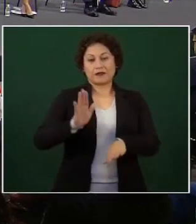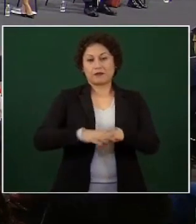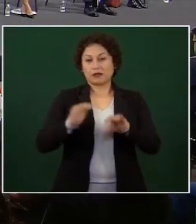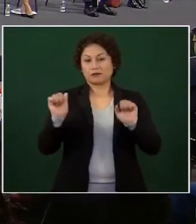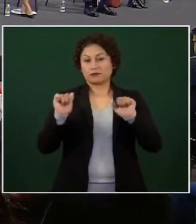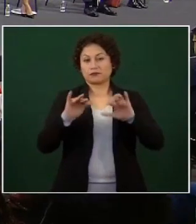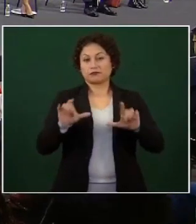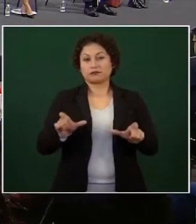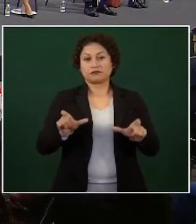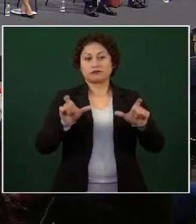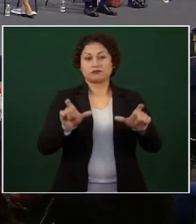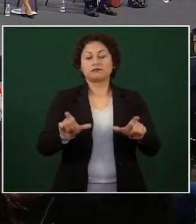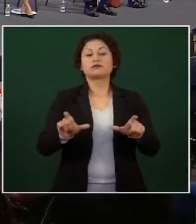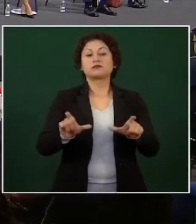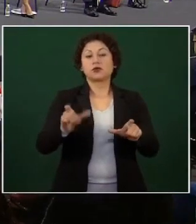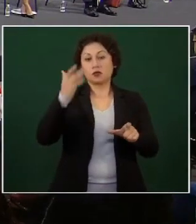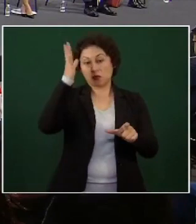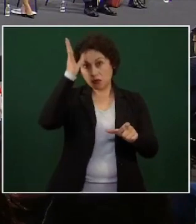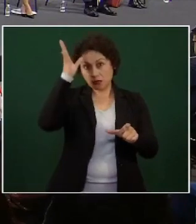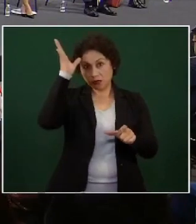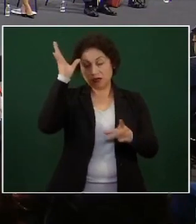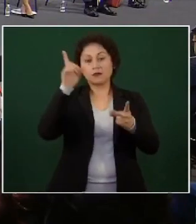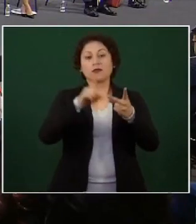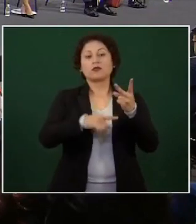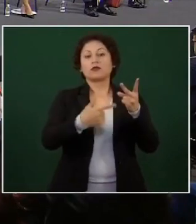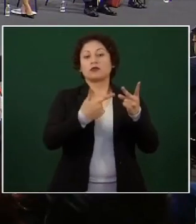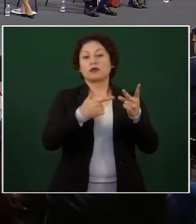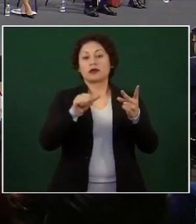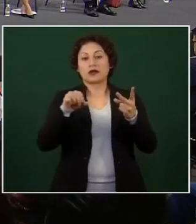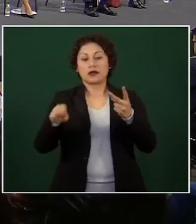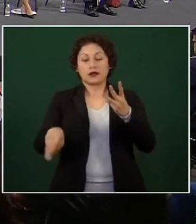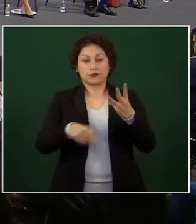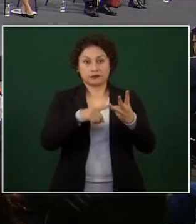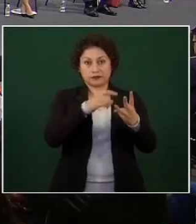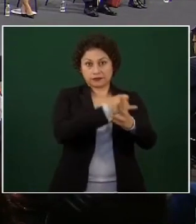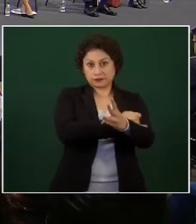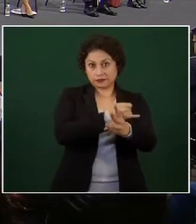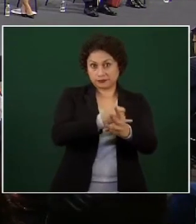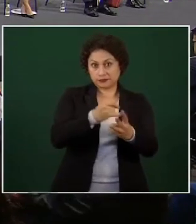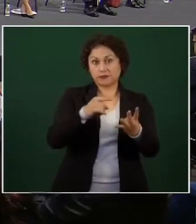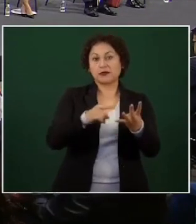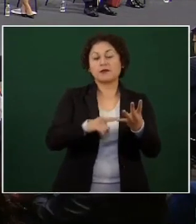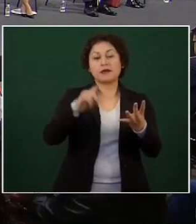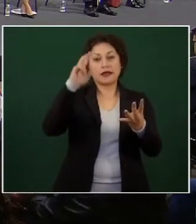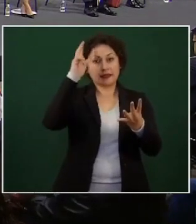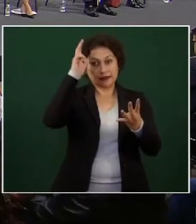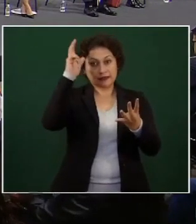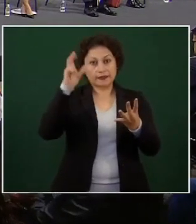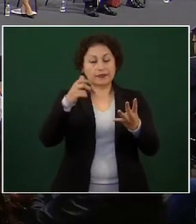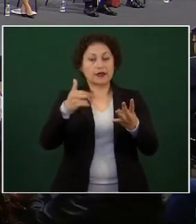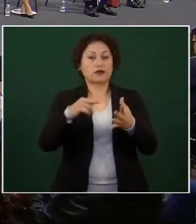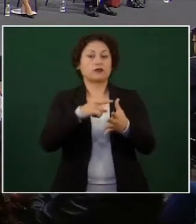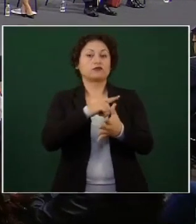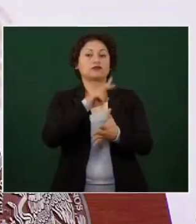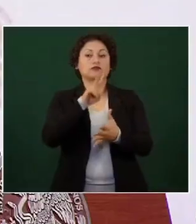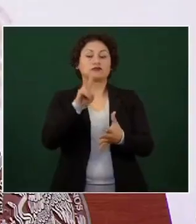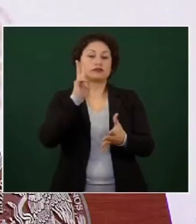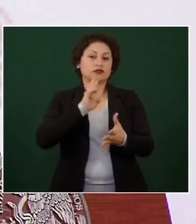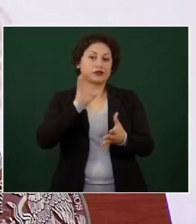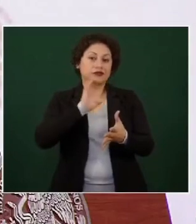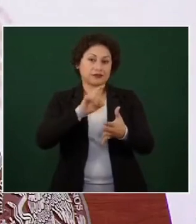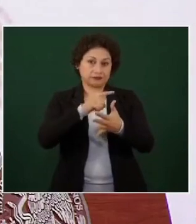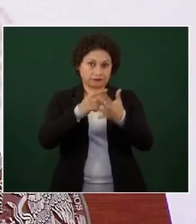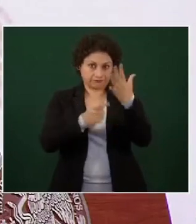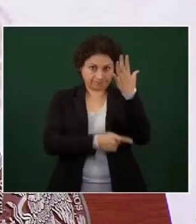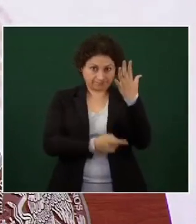Cuauhtémoc, Gustavo Amadero, Iztapalapa, Miguel Hidalgo y Venustiano Carranza. Y aquí también mencionar que la ciudad